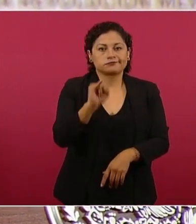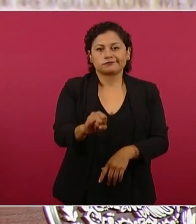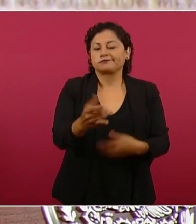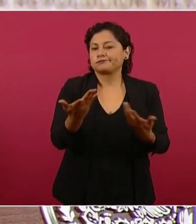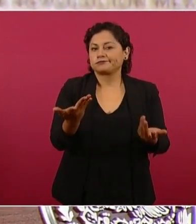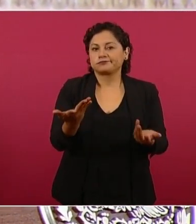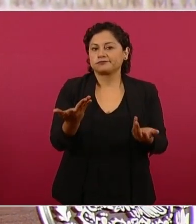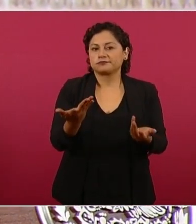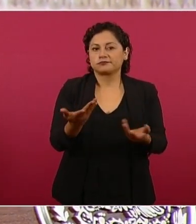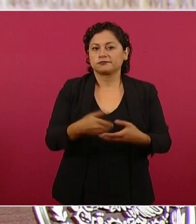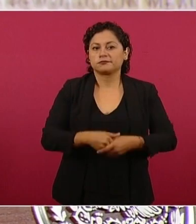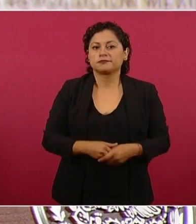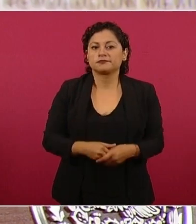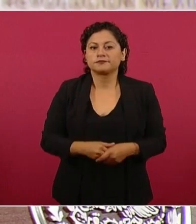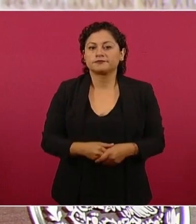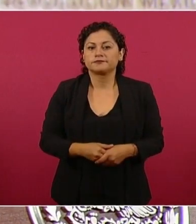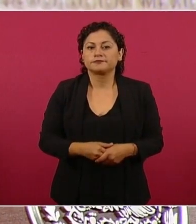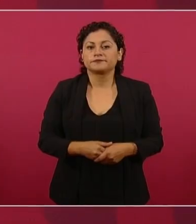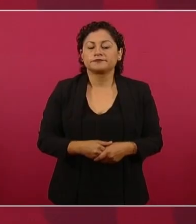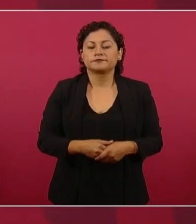Llevamos